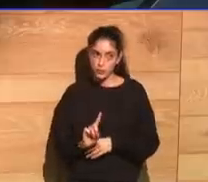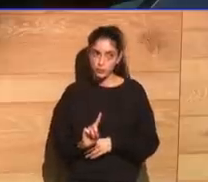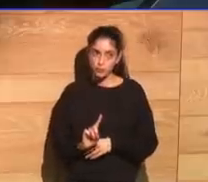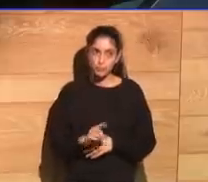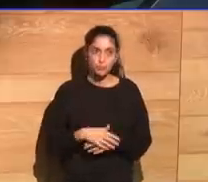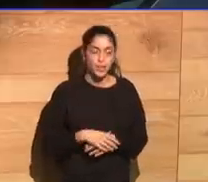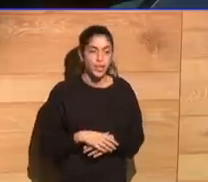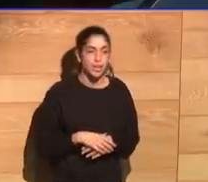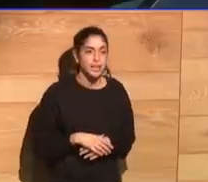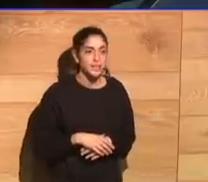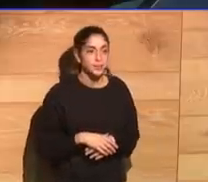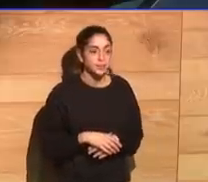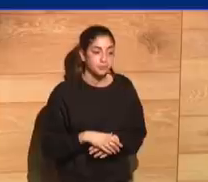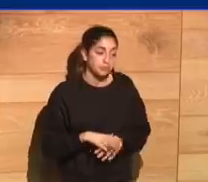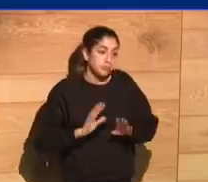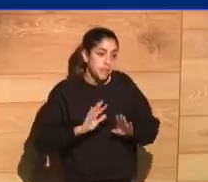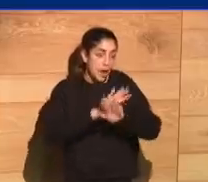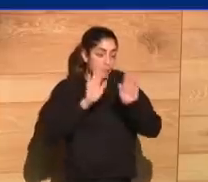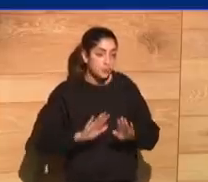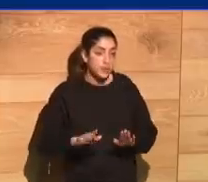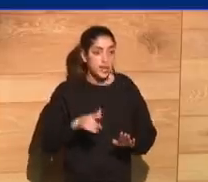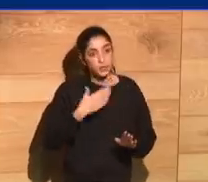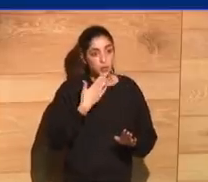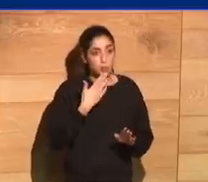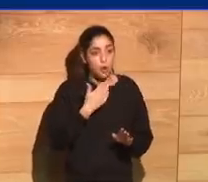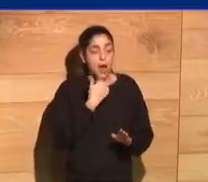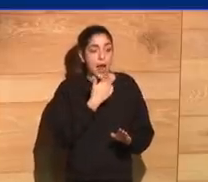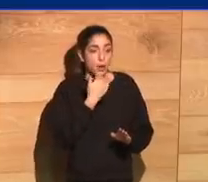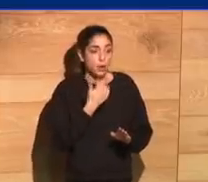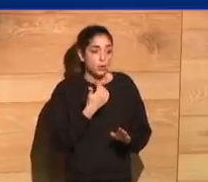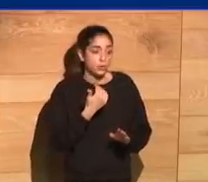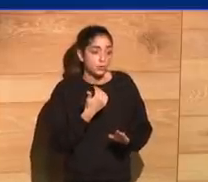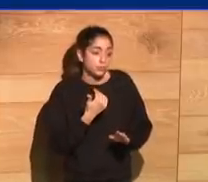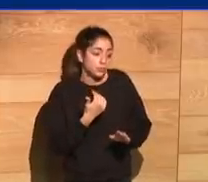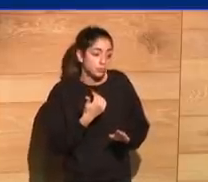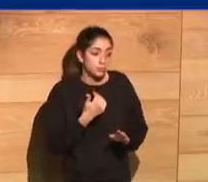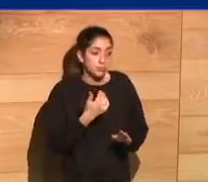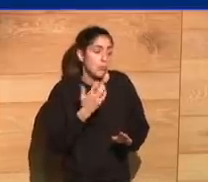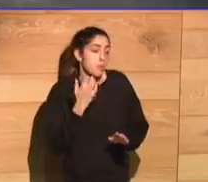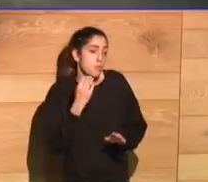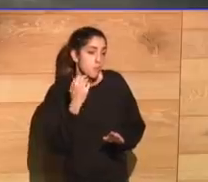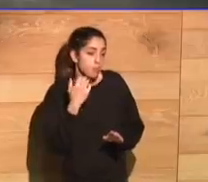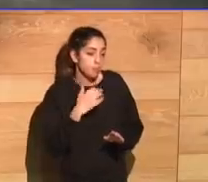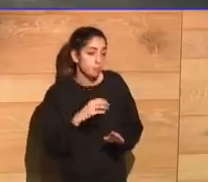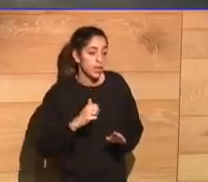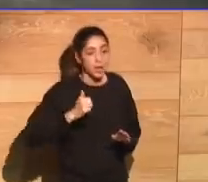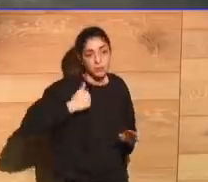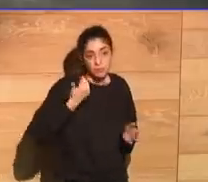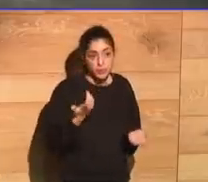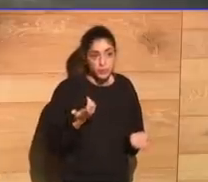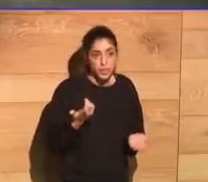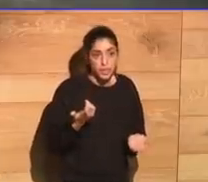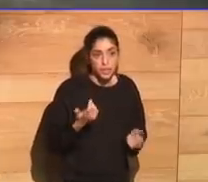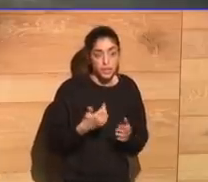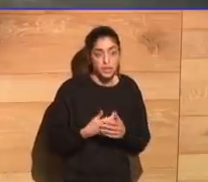decir que en definitiva es un farol muy que se puede volver contra ti. Bueno, pero son faroles previos. Quiero decir que no se llega a ese punto. Es un